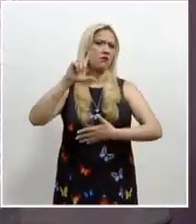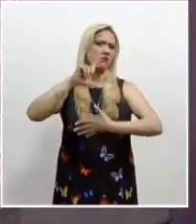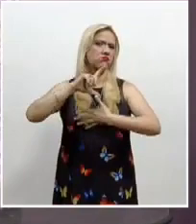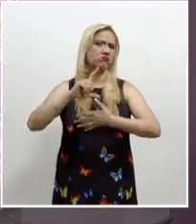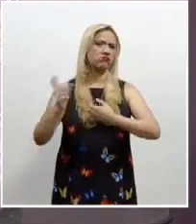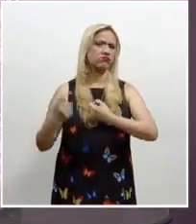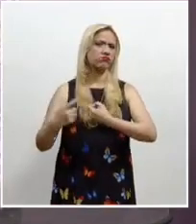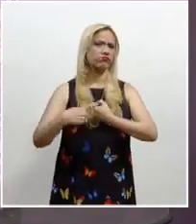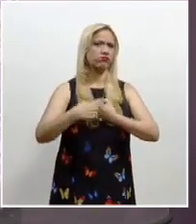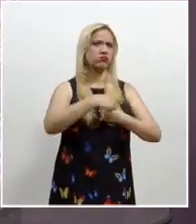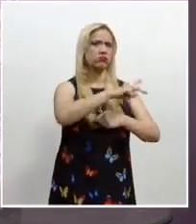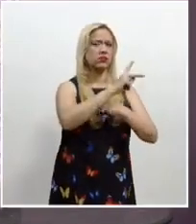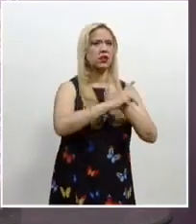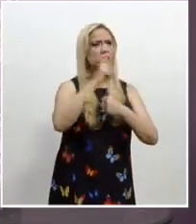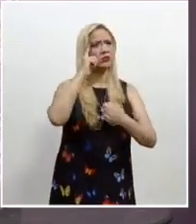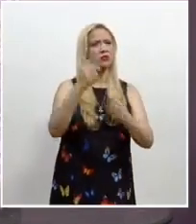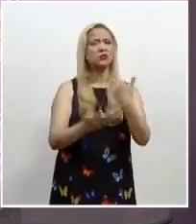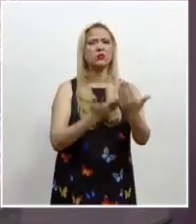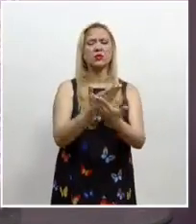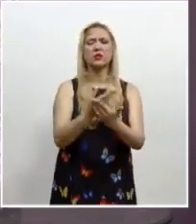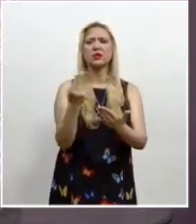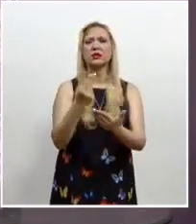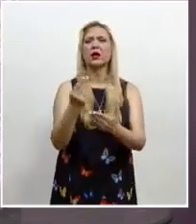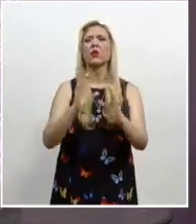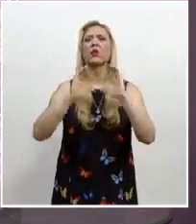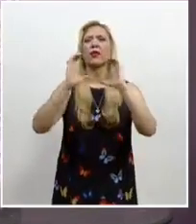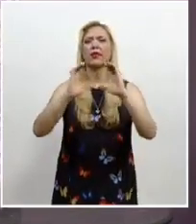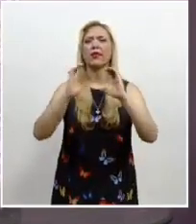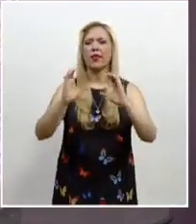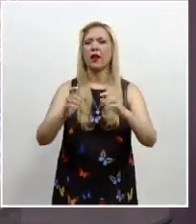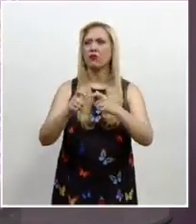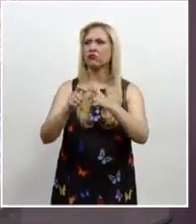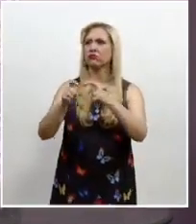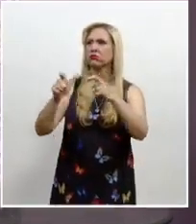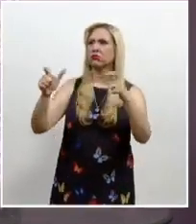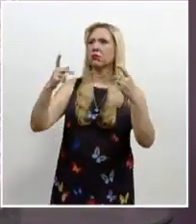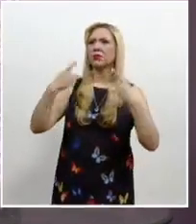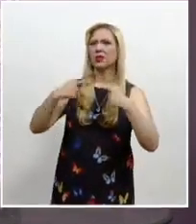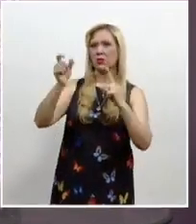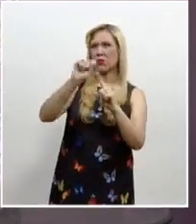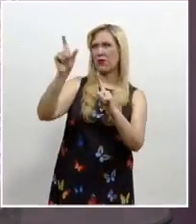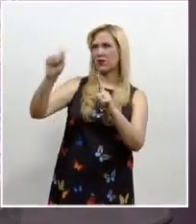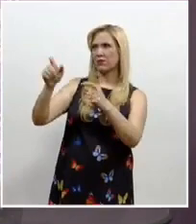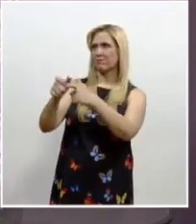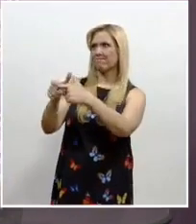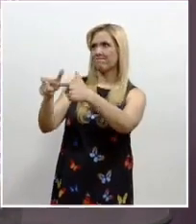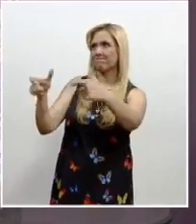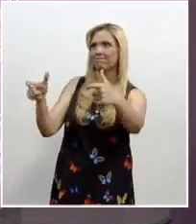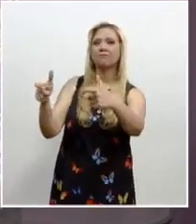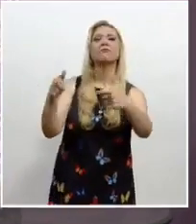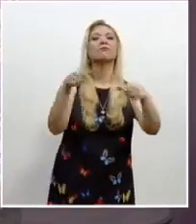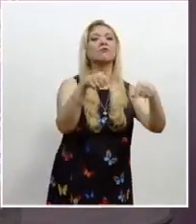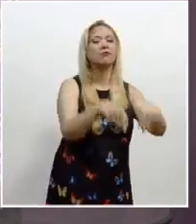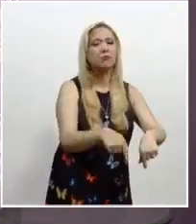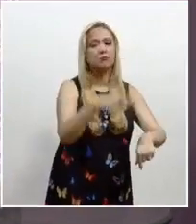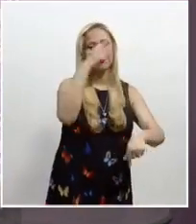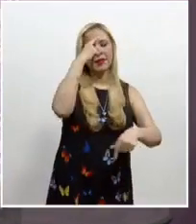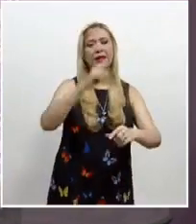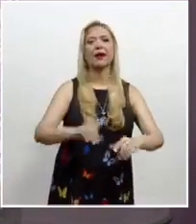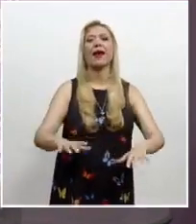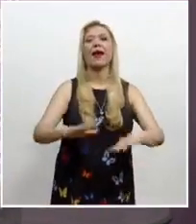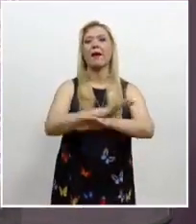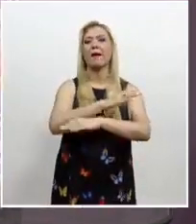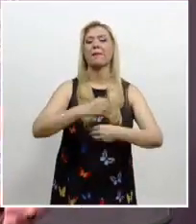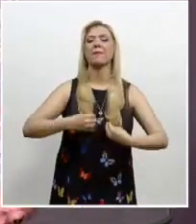proponiendo sociedades de cuidados. Y eso es lo que hay que construir, porque eso cambia las relaciones. Nosotras